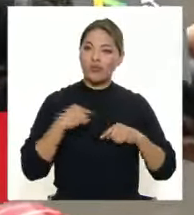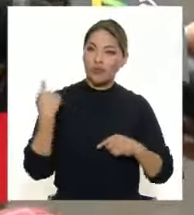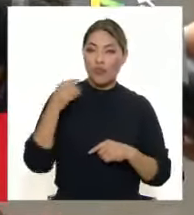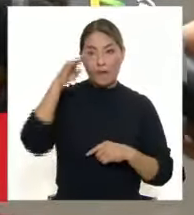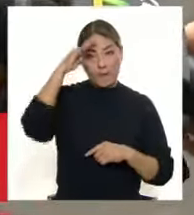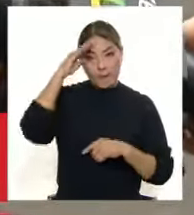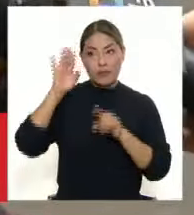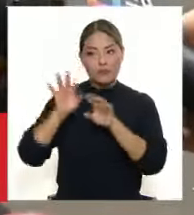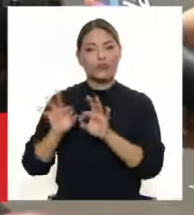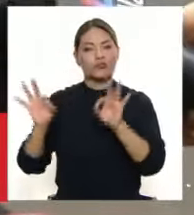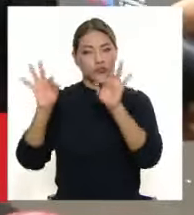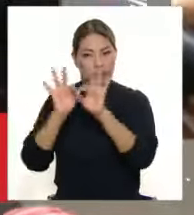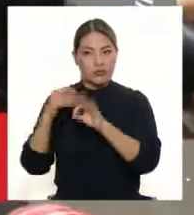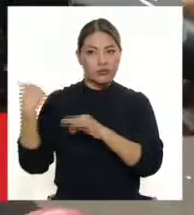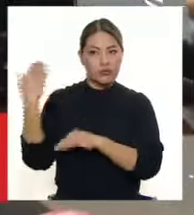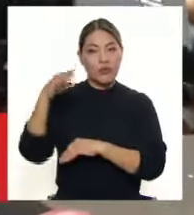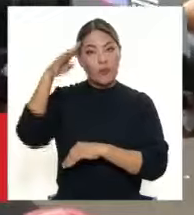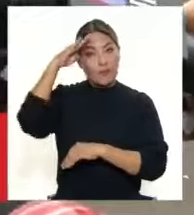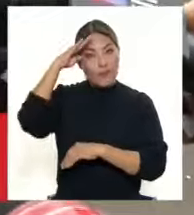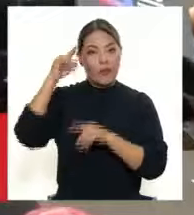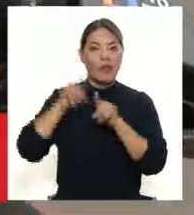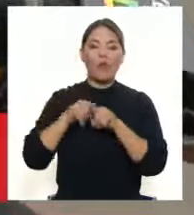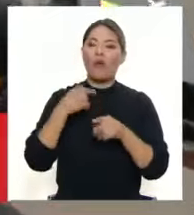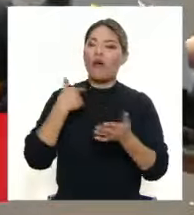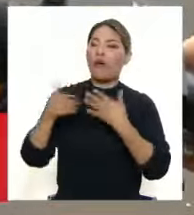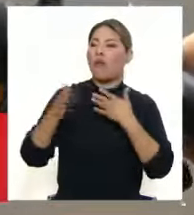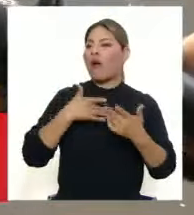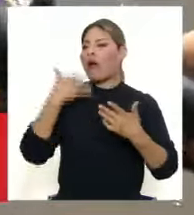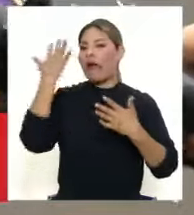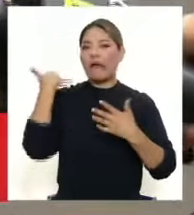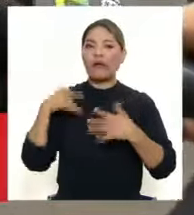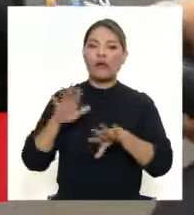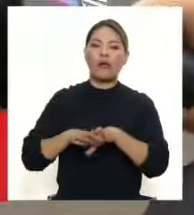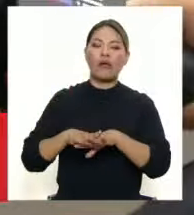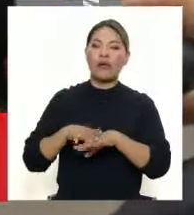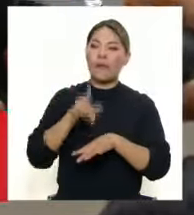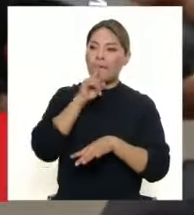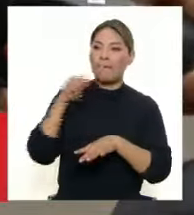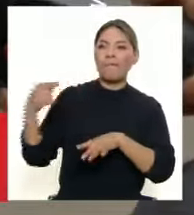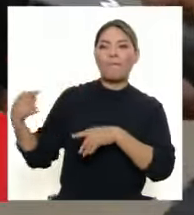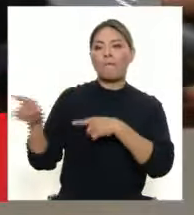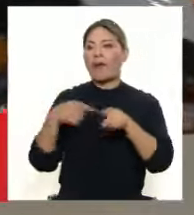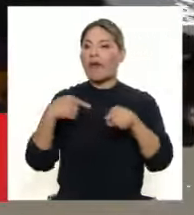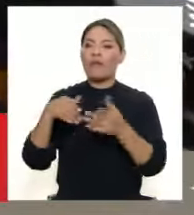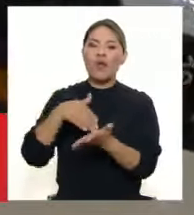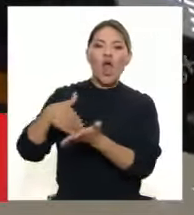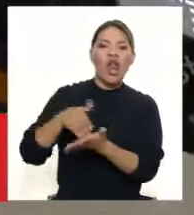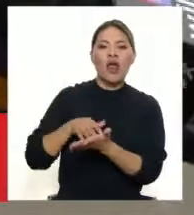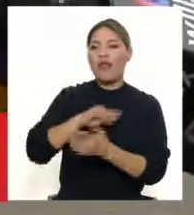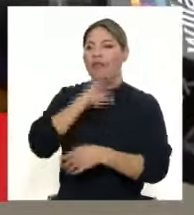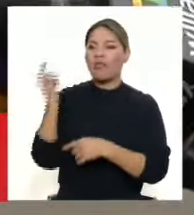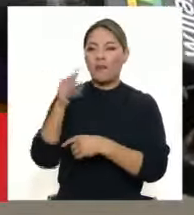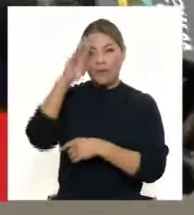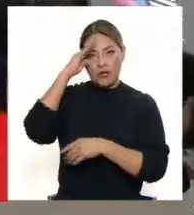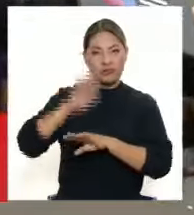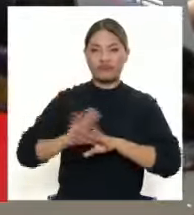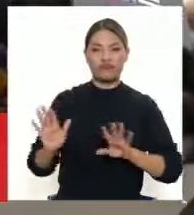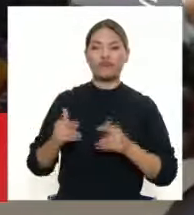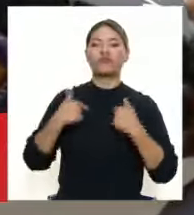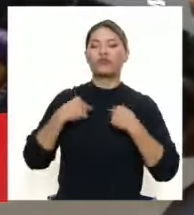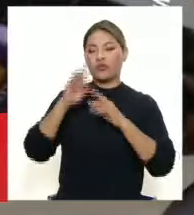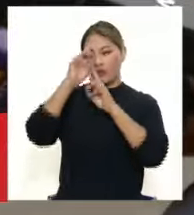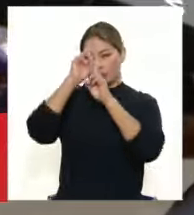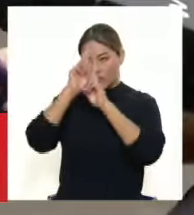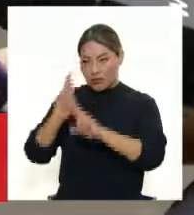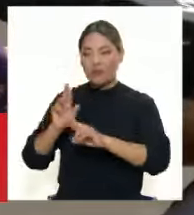institución, para que la institución policial nunca más sea manoseada, no sea vulnerada, no sea ofendida. Ese es el respeto